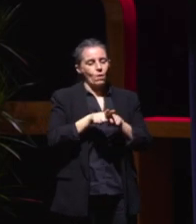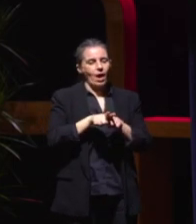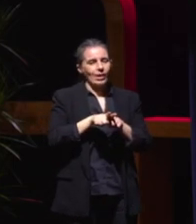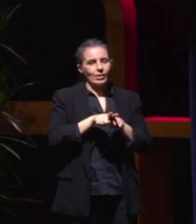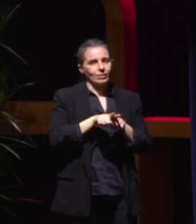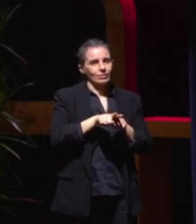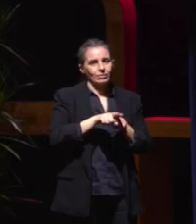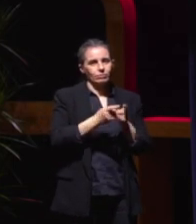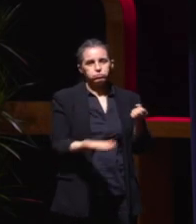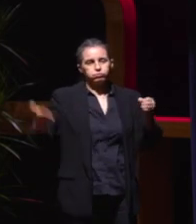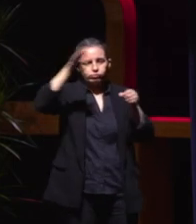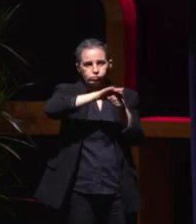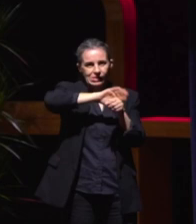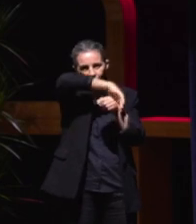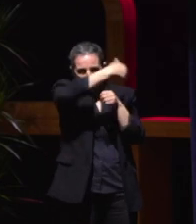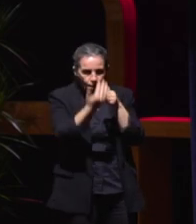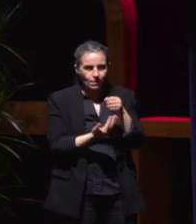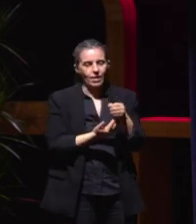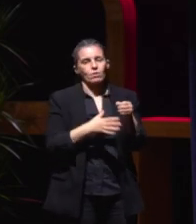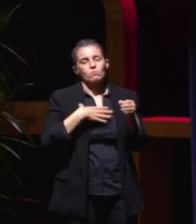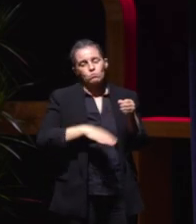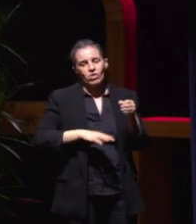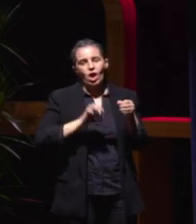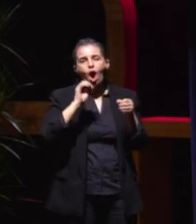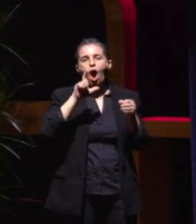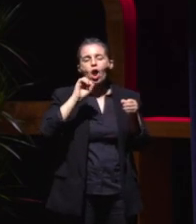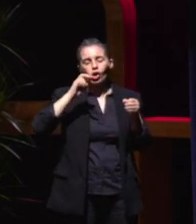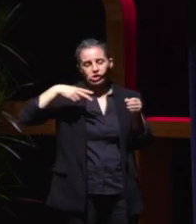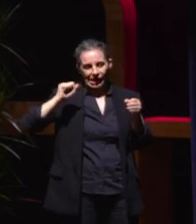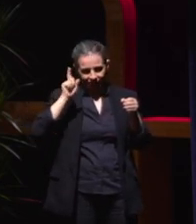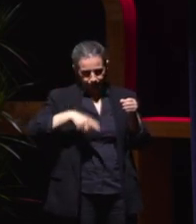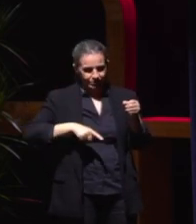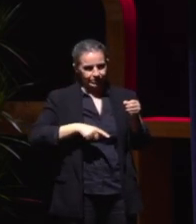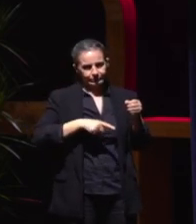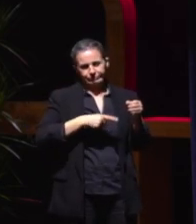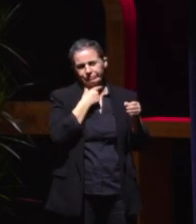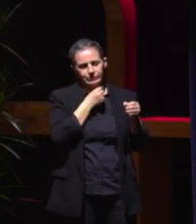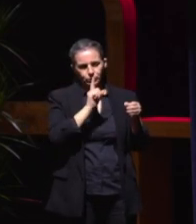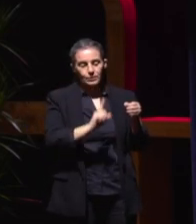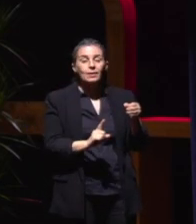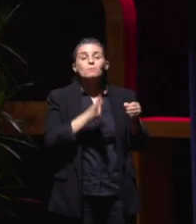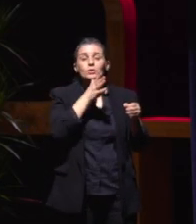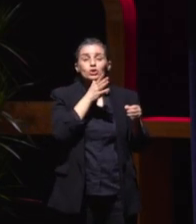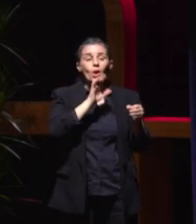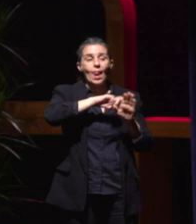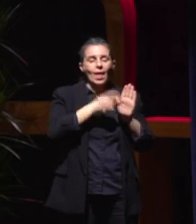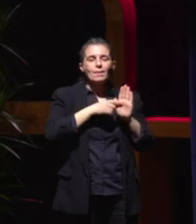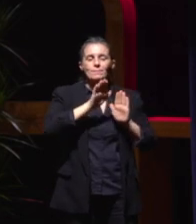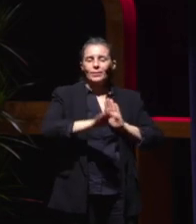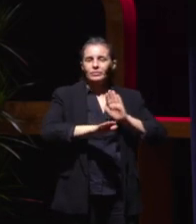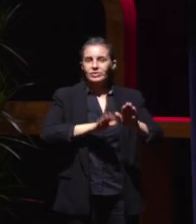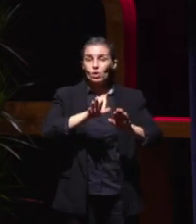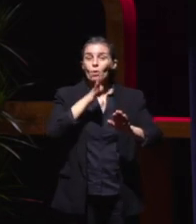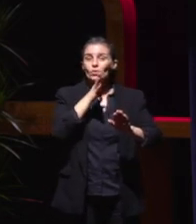Porque seguramente olona fatal también a ellos Entonces esas leyes vamos dando un paso adelante y por eso feijo se pone tan